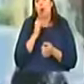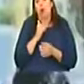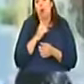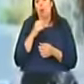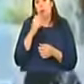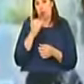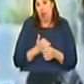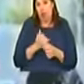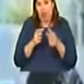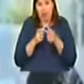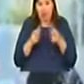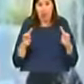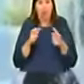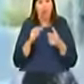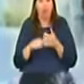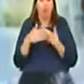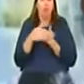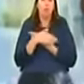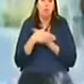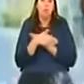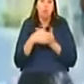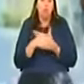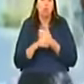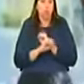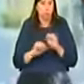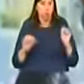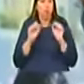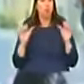acceder. Otro tipo de prestación como pensiones o